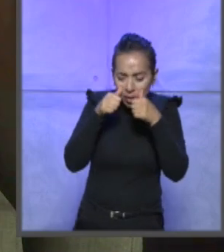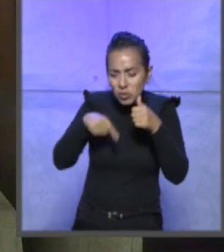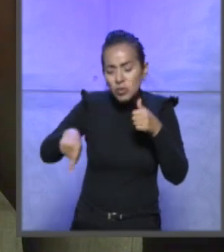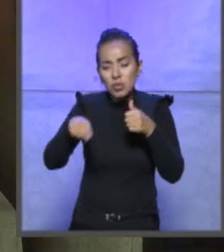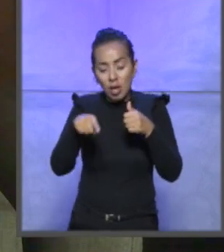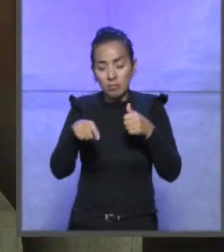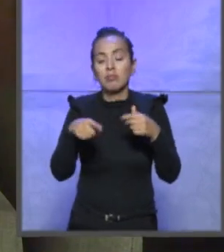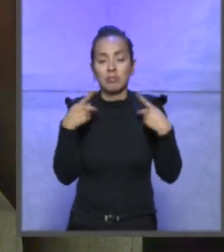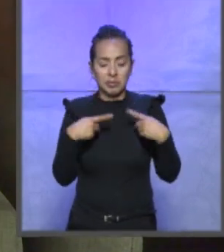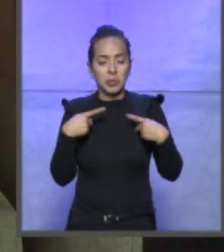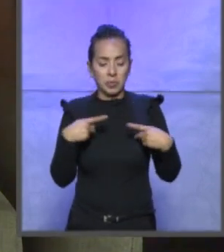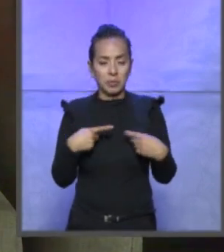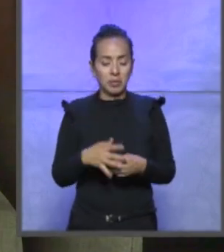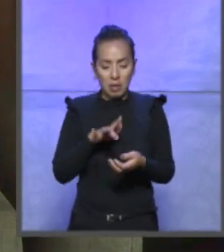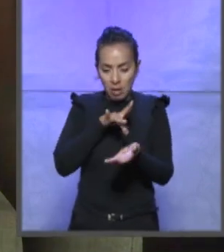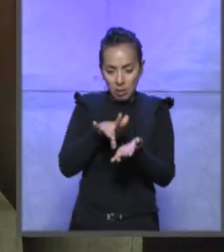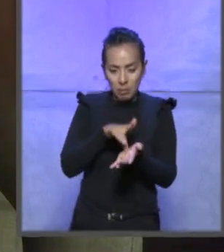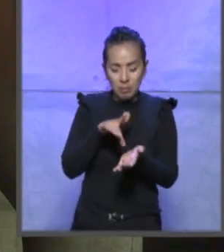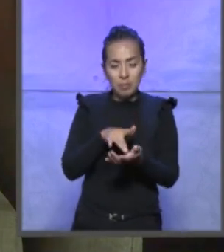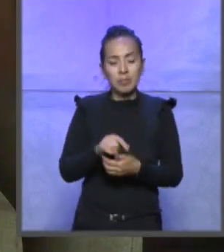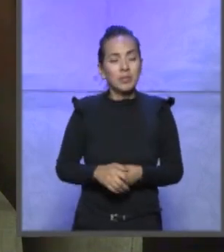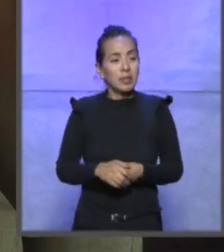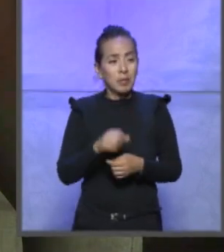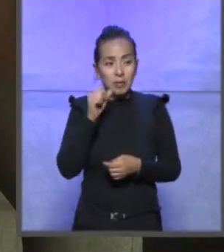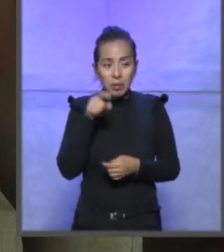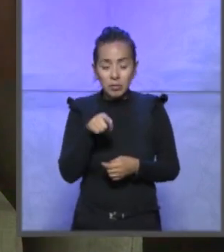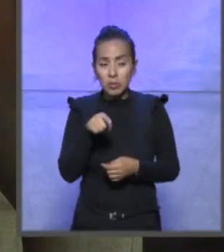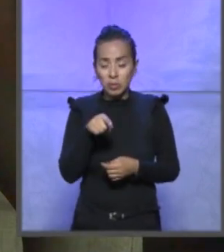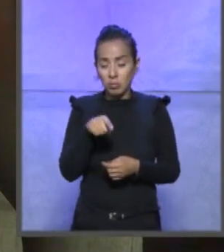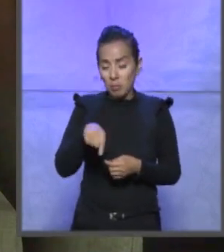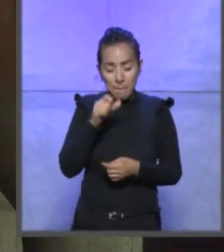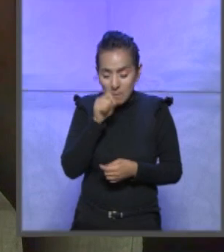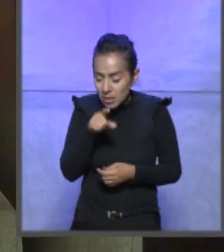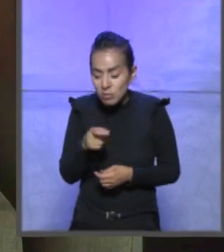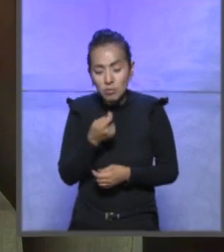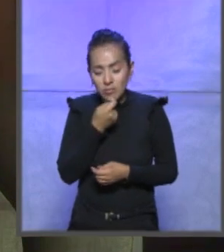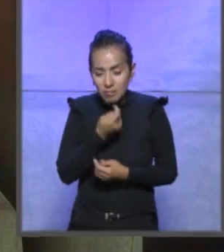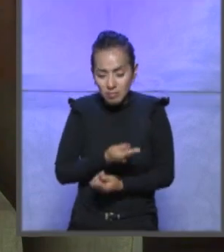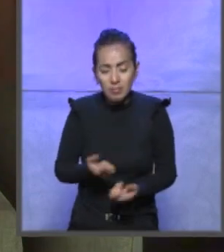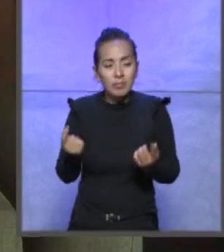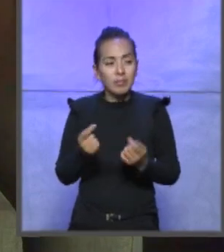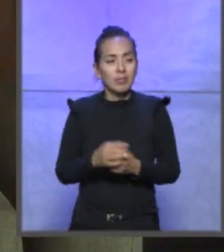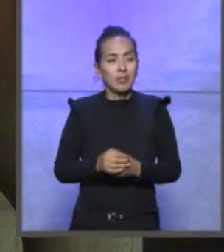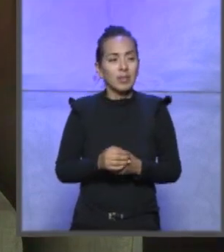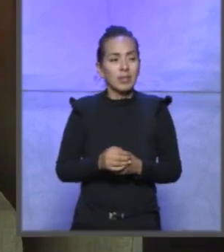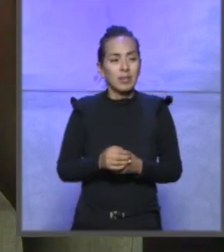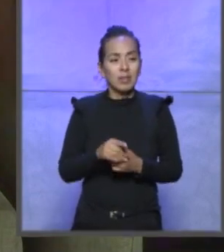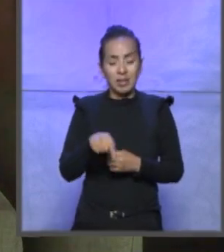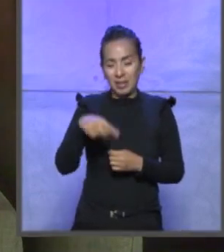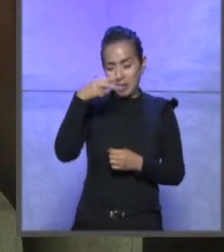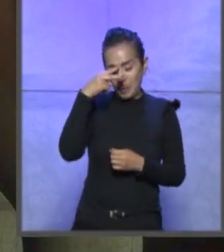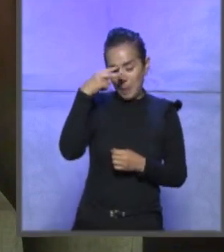seguimiento de nuestros ciudadanos, así también como de la población en general, considerando a los infantes siempre también.